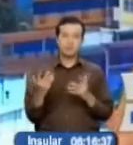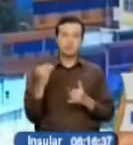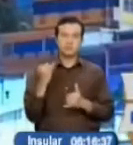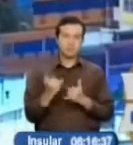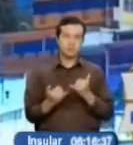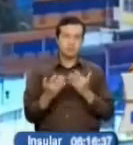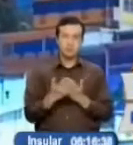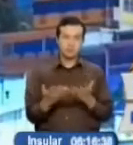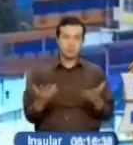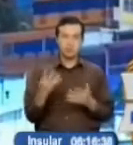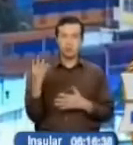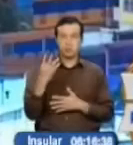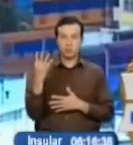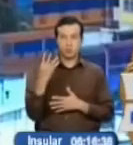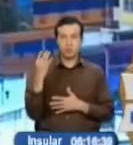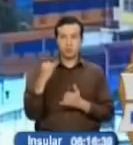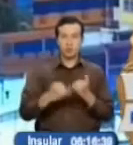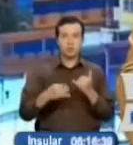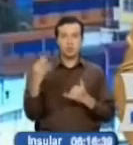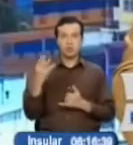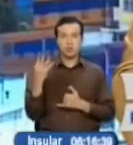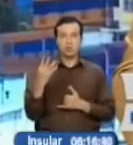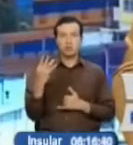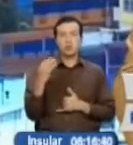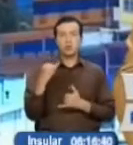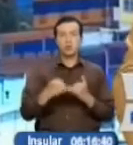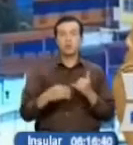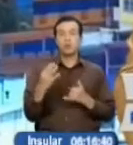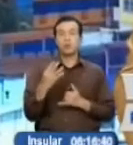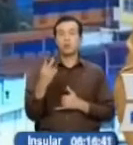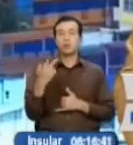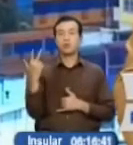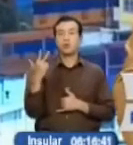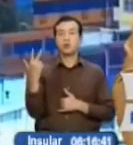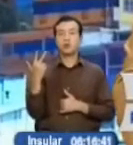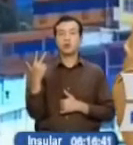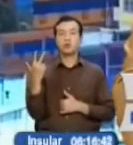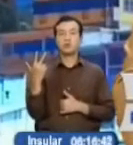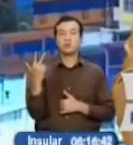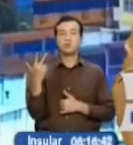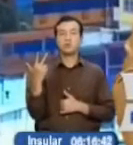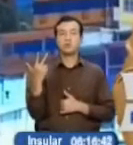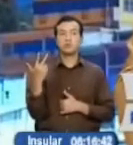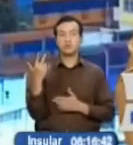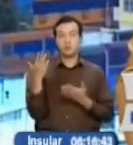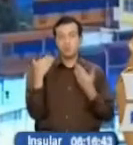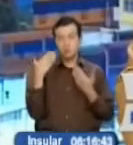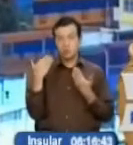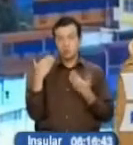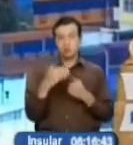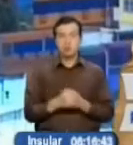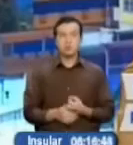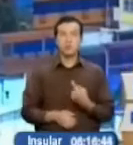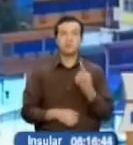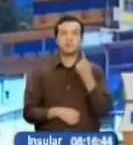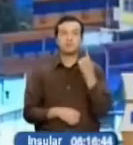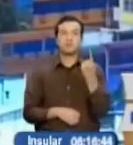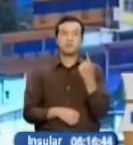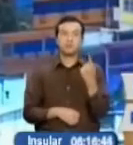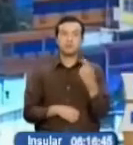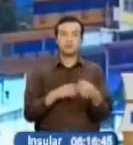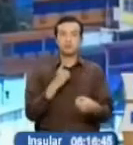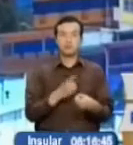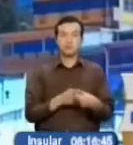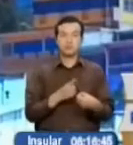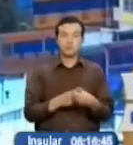solo quedaron cuatro, como decía al inicio, tres son de Guayaquil y uno es